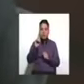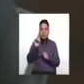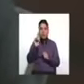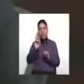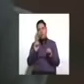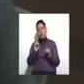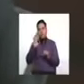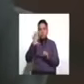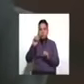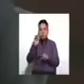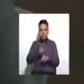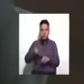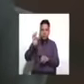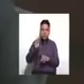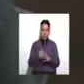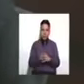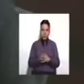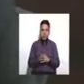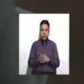al 50%.